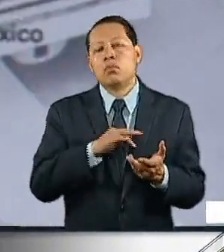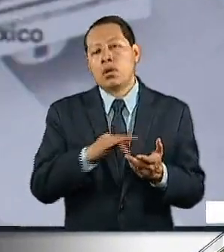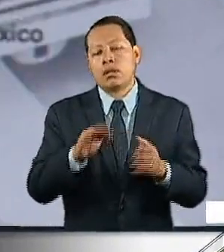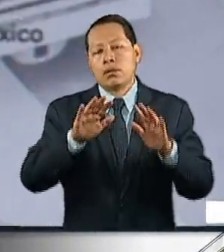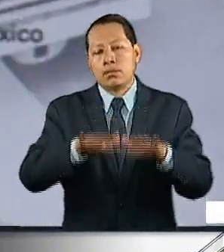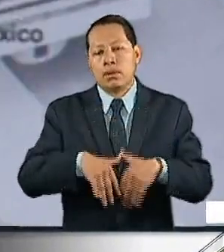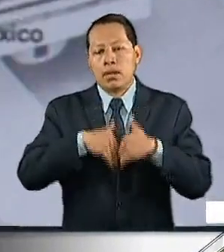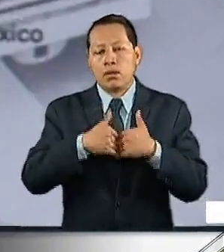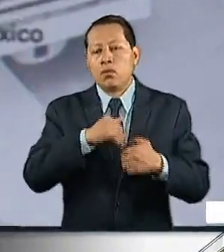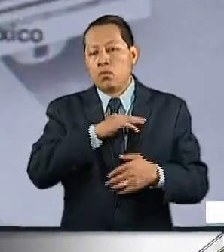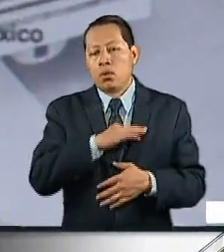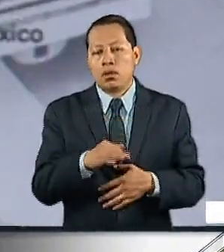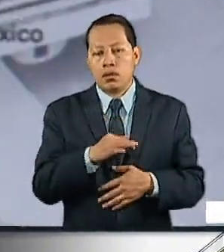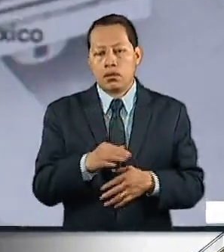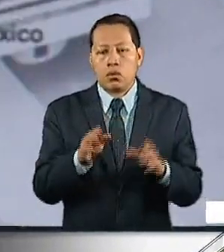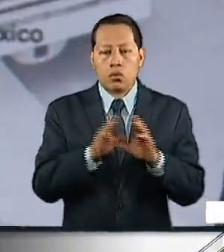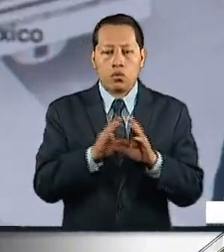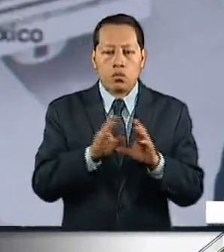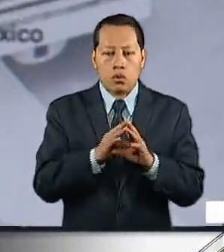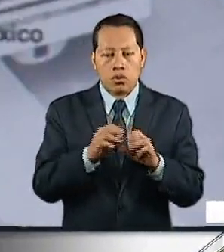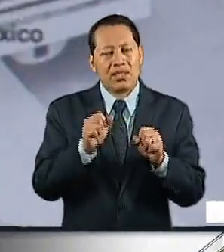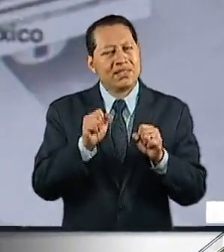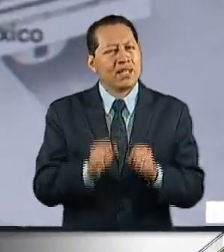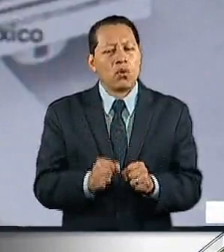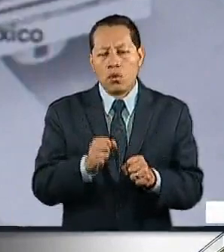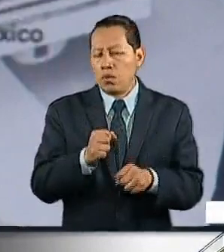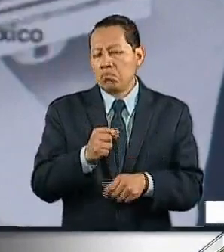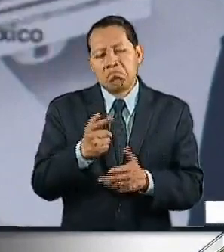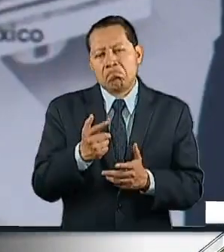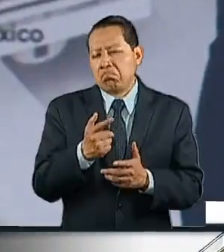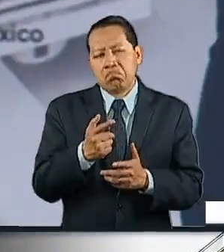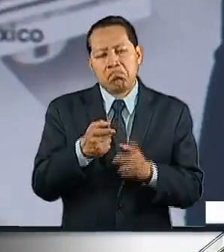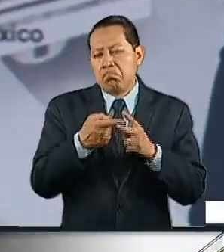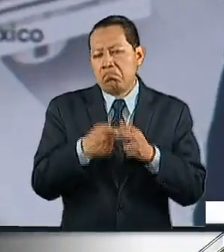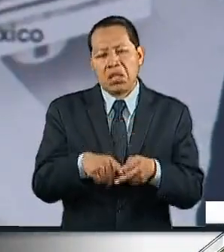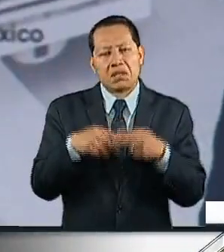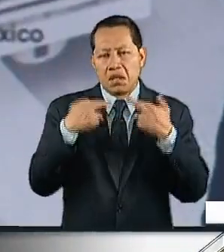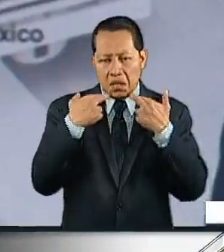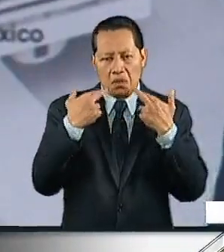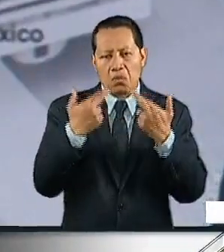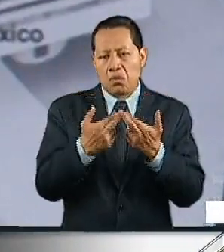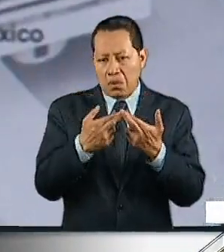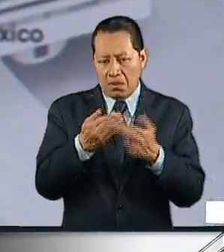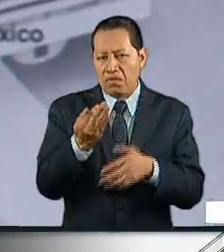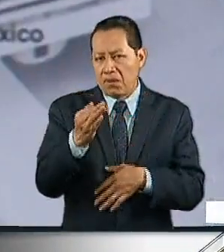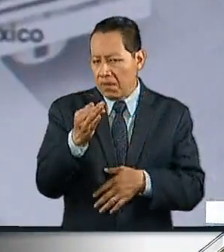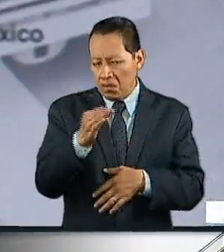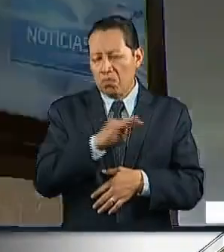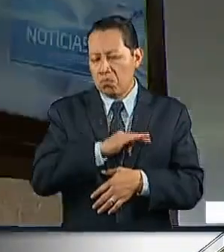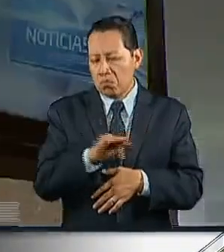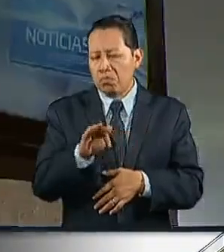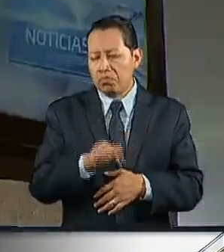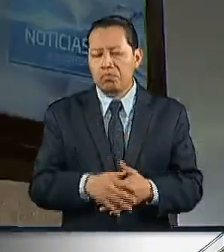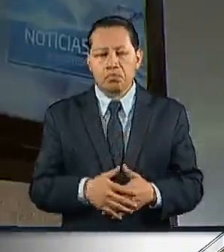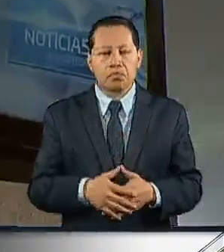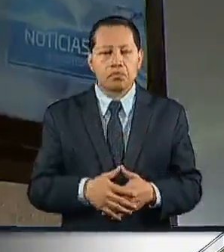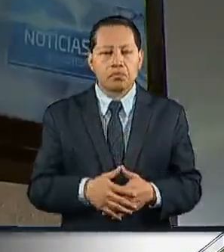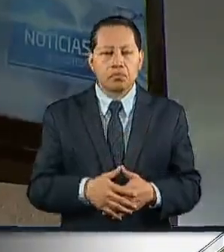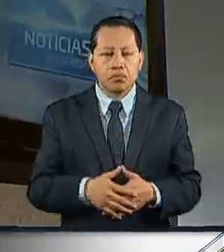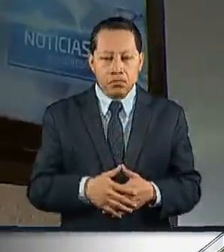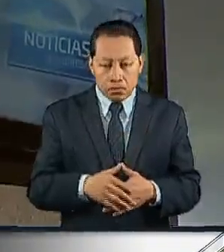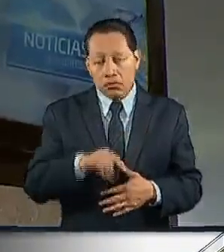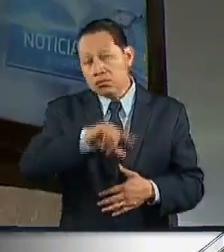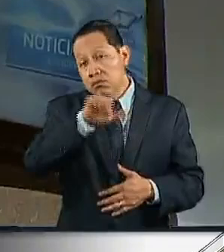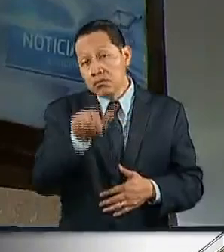y lo haremos seguramente en las primeras sesiones que tengamos a partir de febrero finalmente